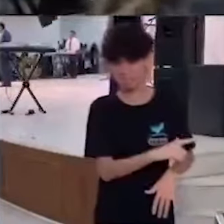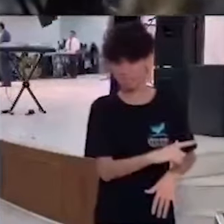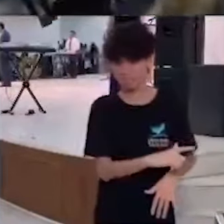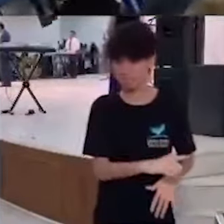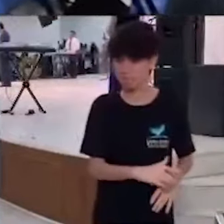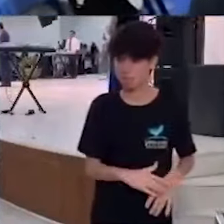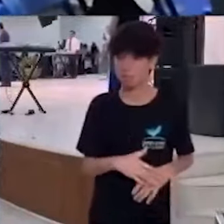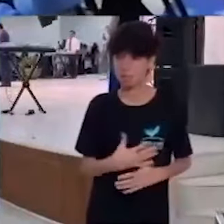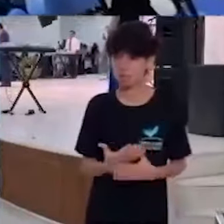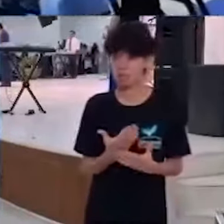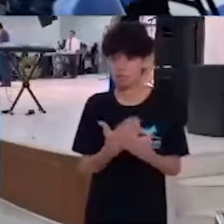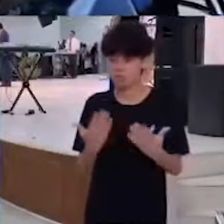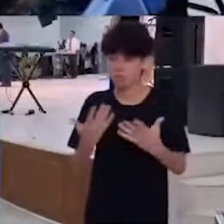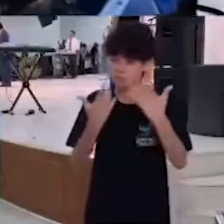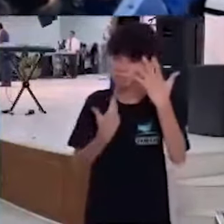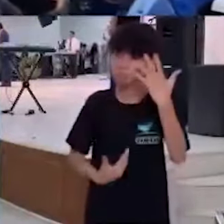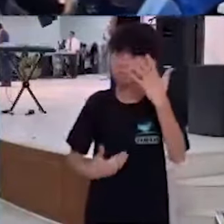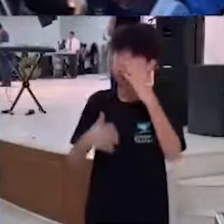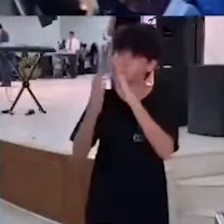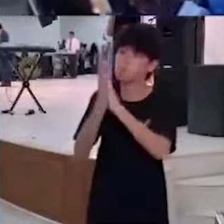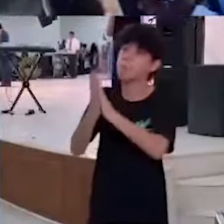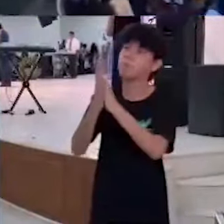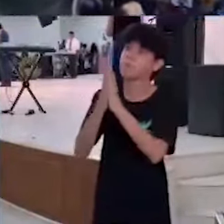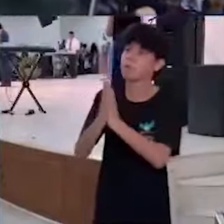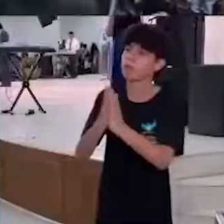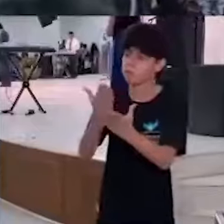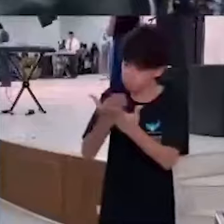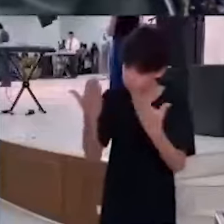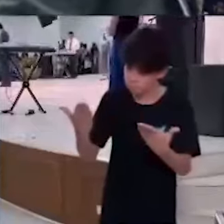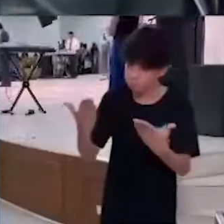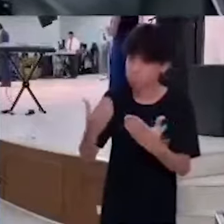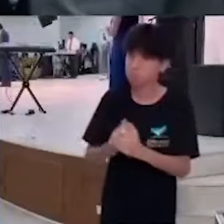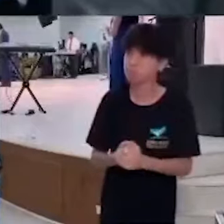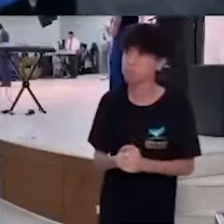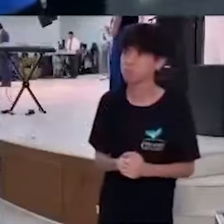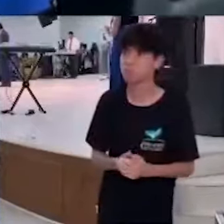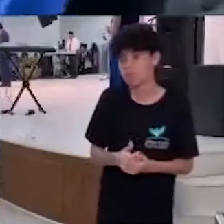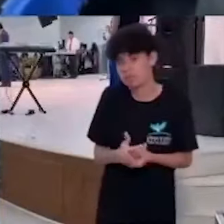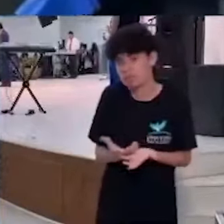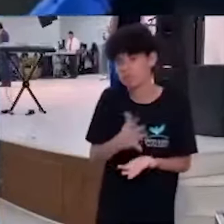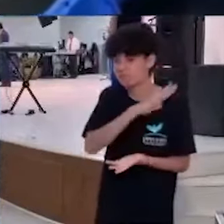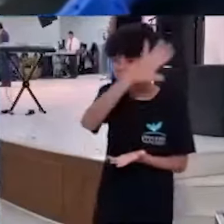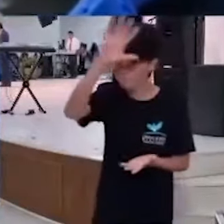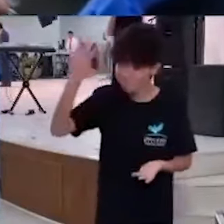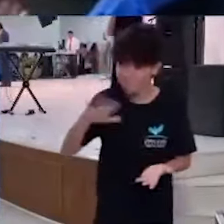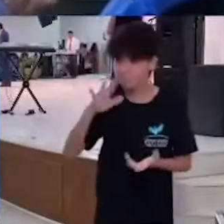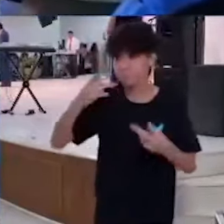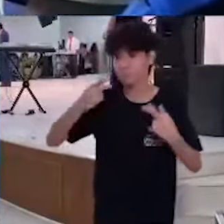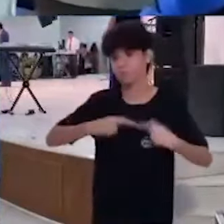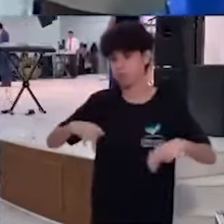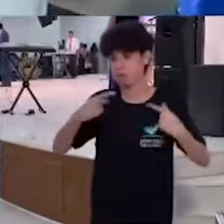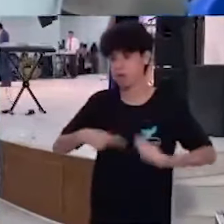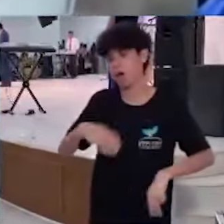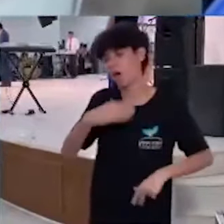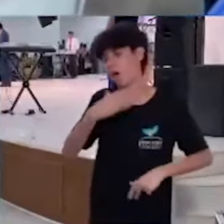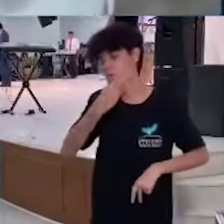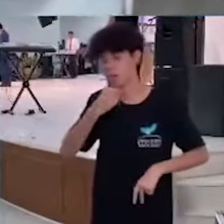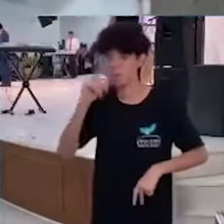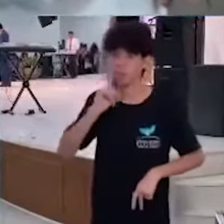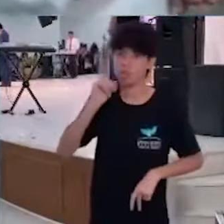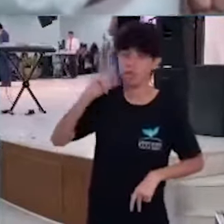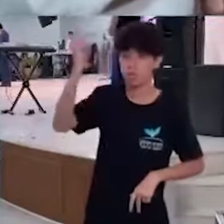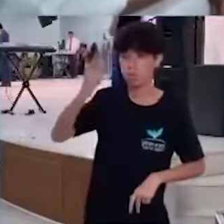Señor, y yo te pido en esta hora por todos mis hermanos, hombres y mujeres,